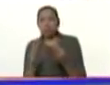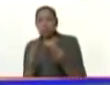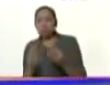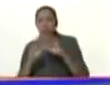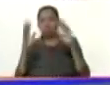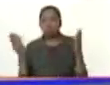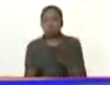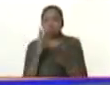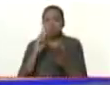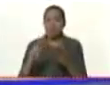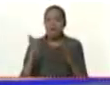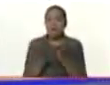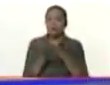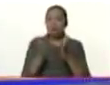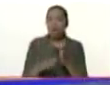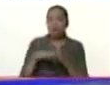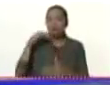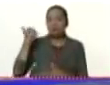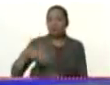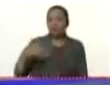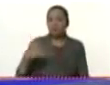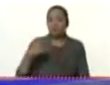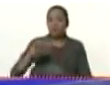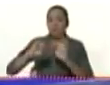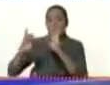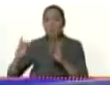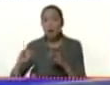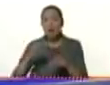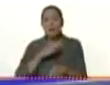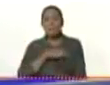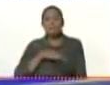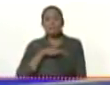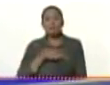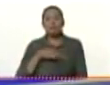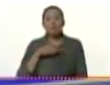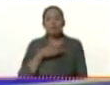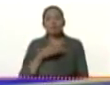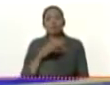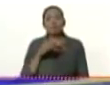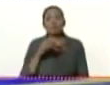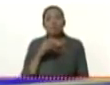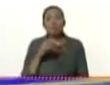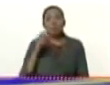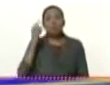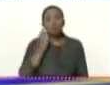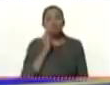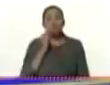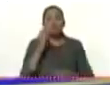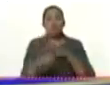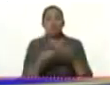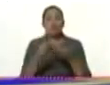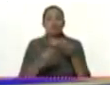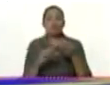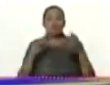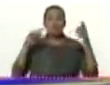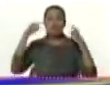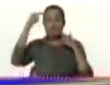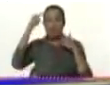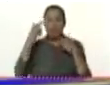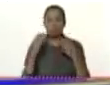Para que lo sepan, además tenemos la misión Sucre, creada por el comandante Hugo Chávez.